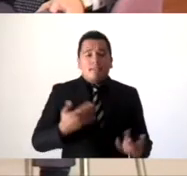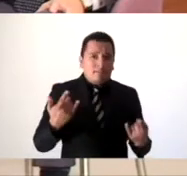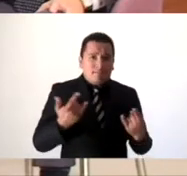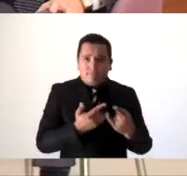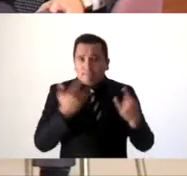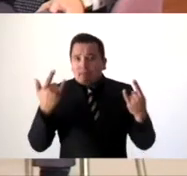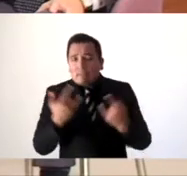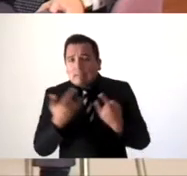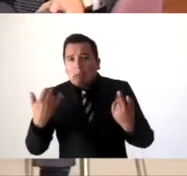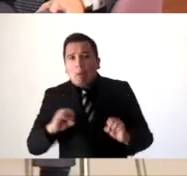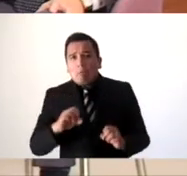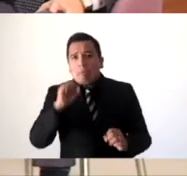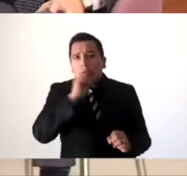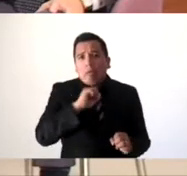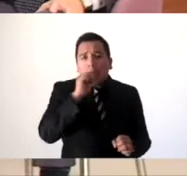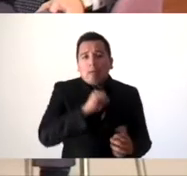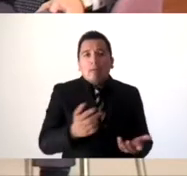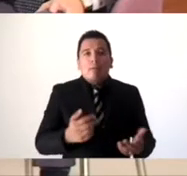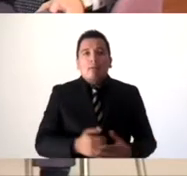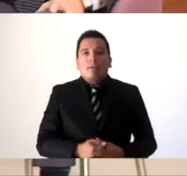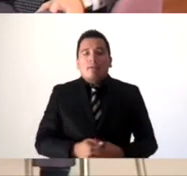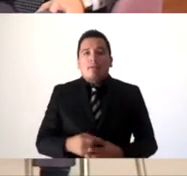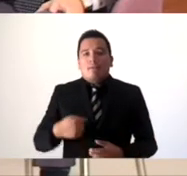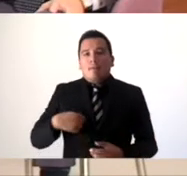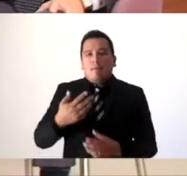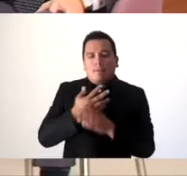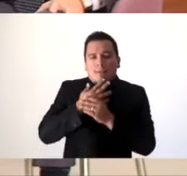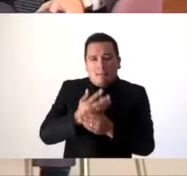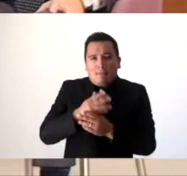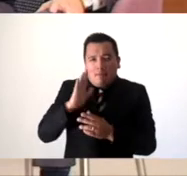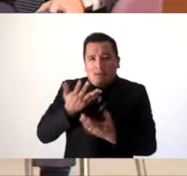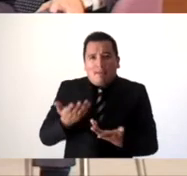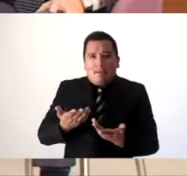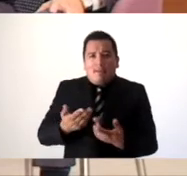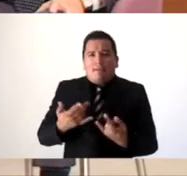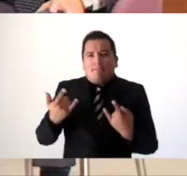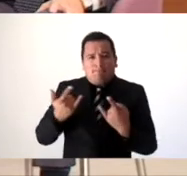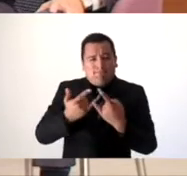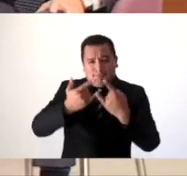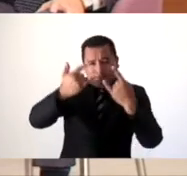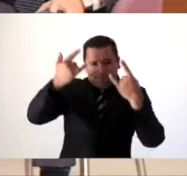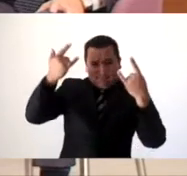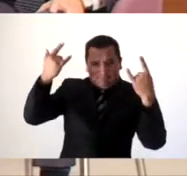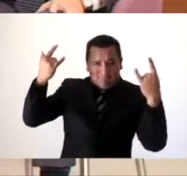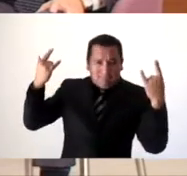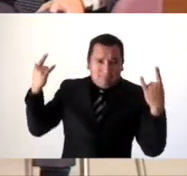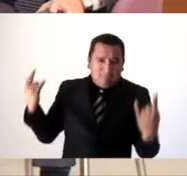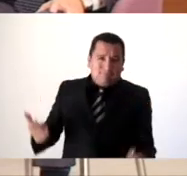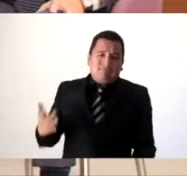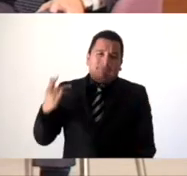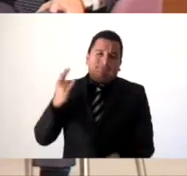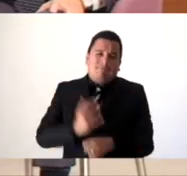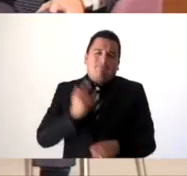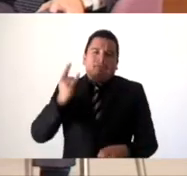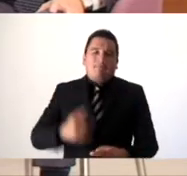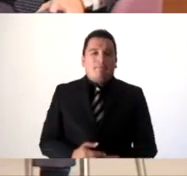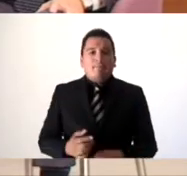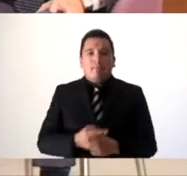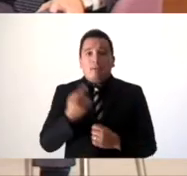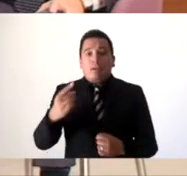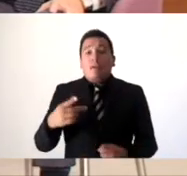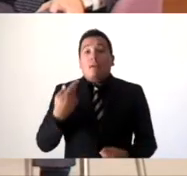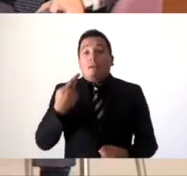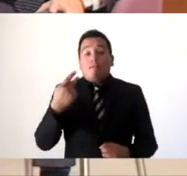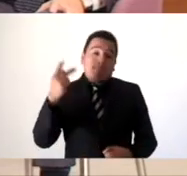tantas historias y tanta, yo en algún momento le llamé la mitología electoral. Hemos construido toda una narrativa porque